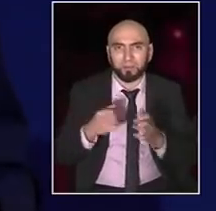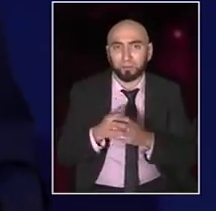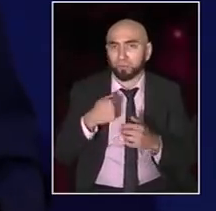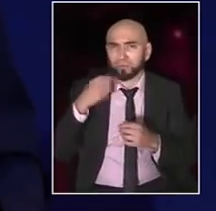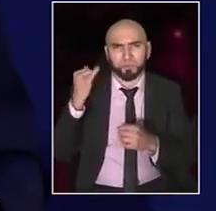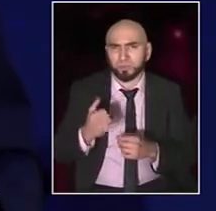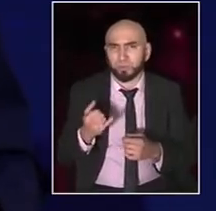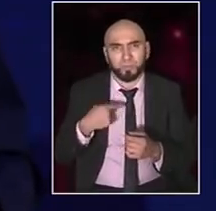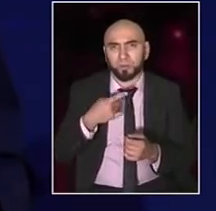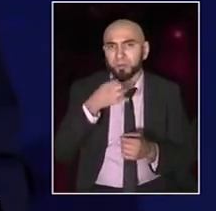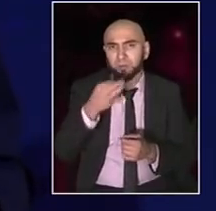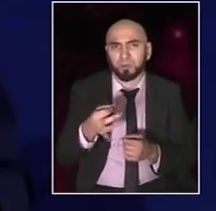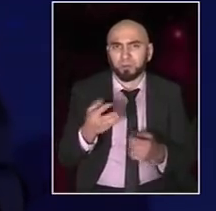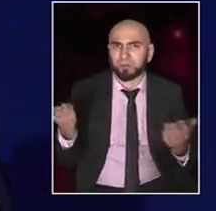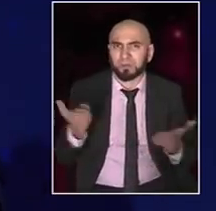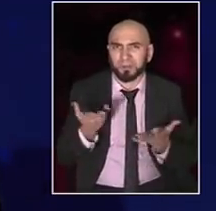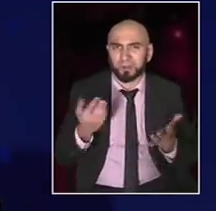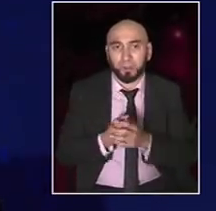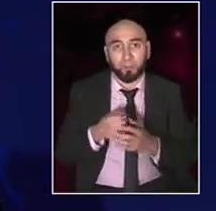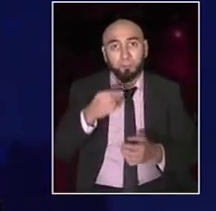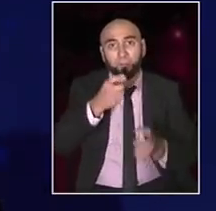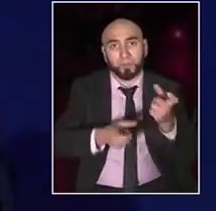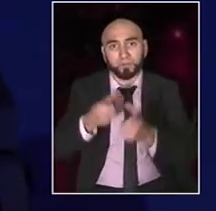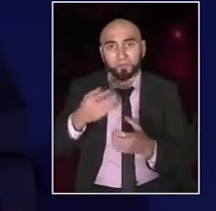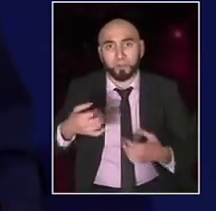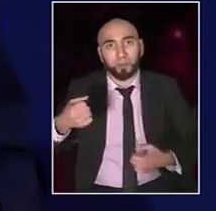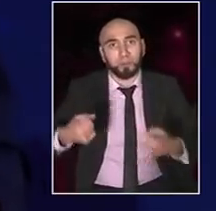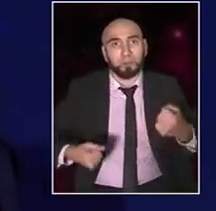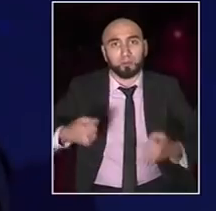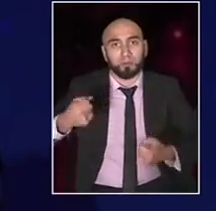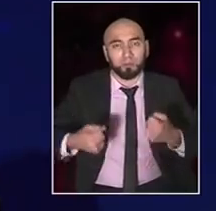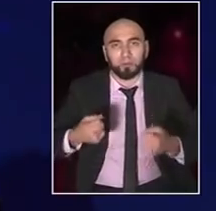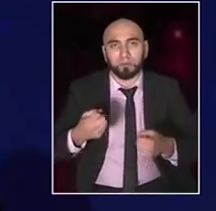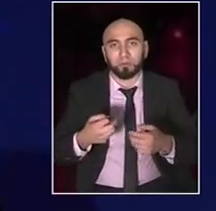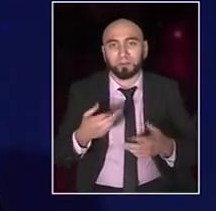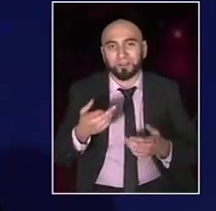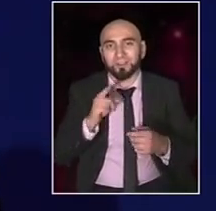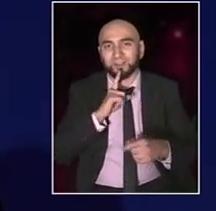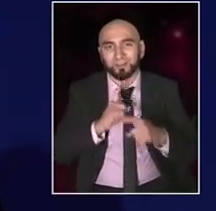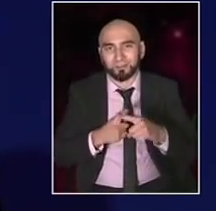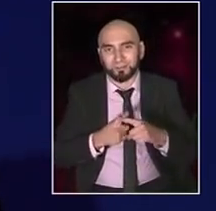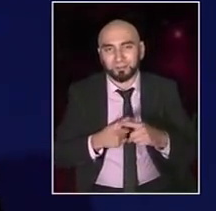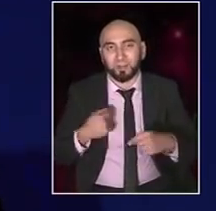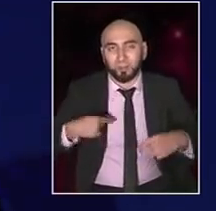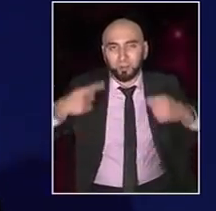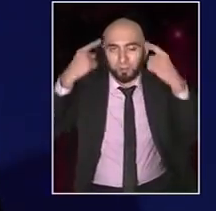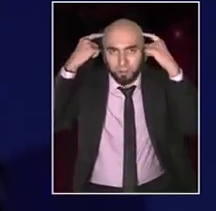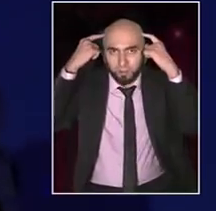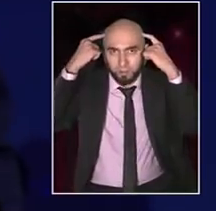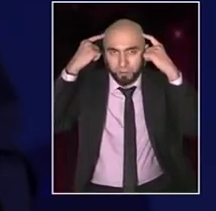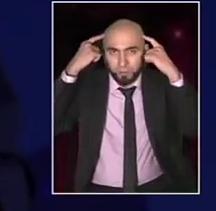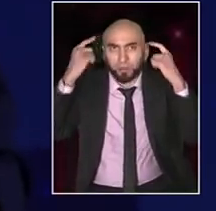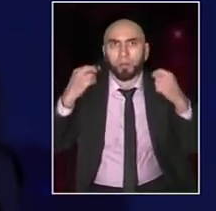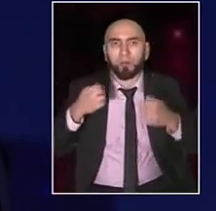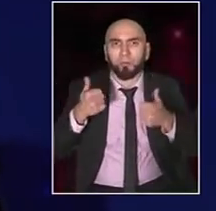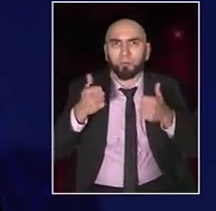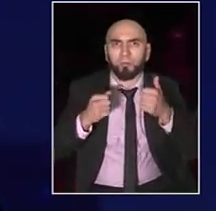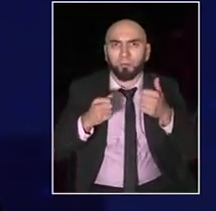ingleses que tenían un gran hipocampo cuando no había Waze y después cuando hubo Waze se le atrofió el hipocampo. ¿Nos vamos a atrofiar los seres